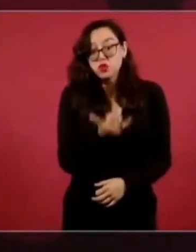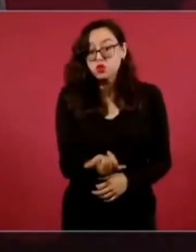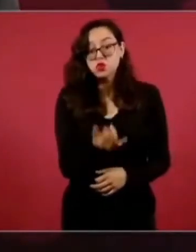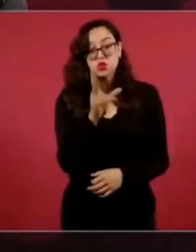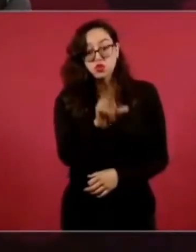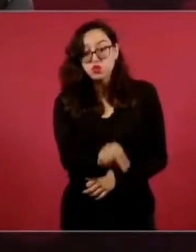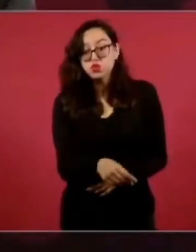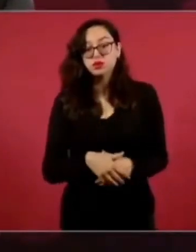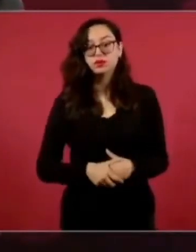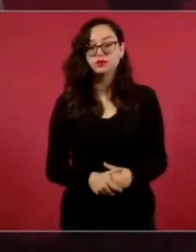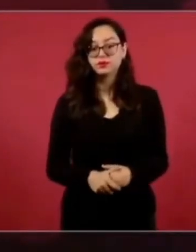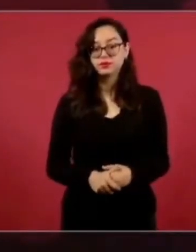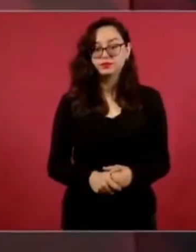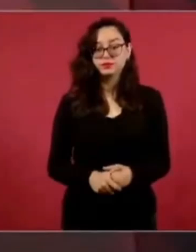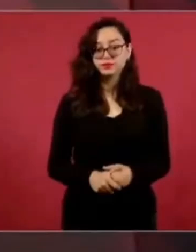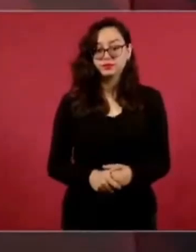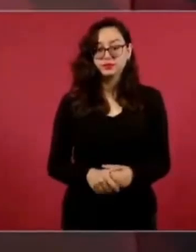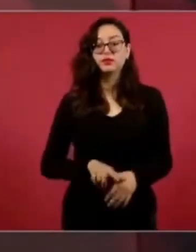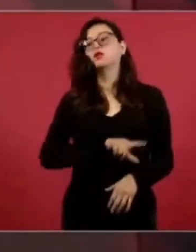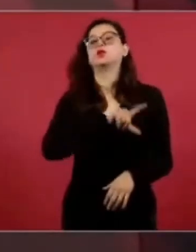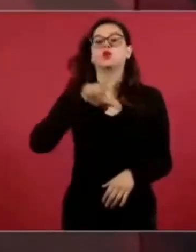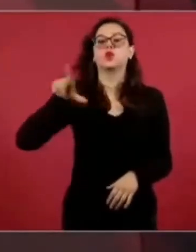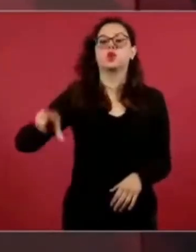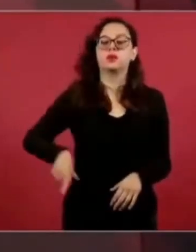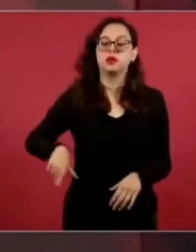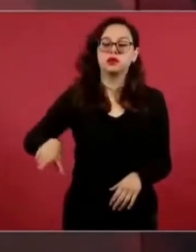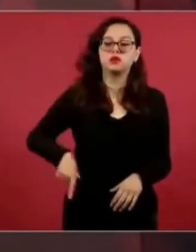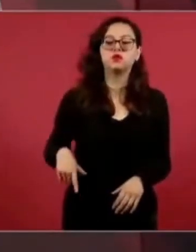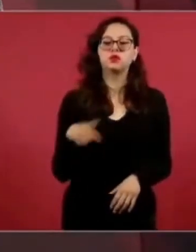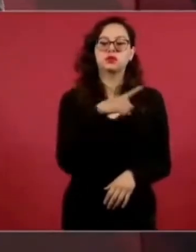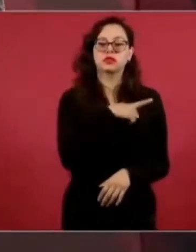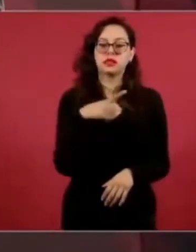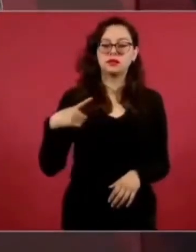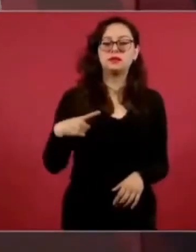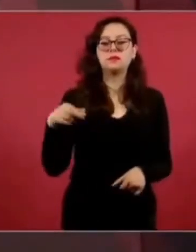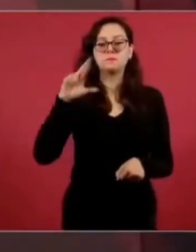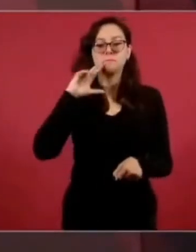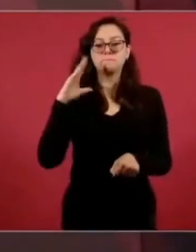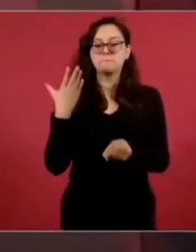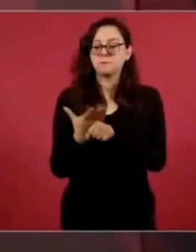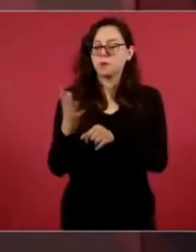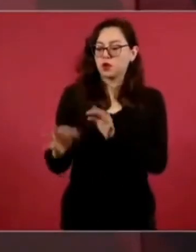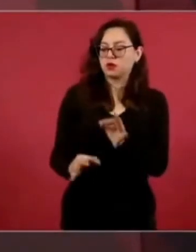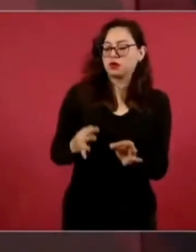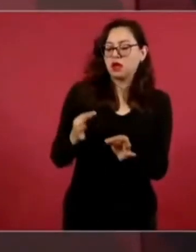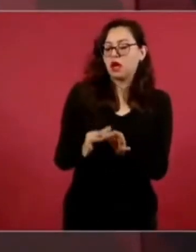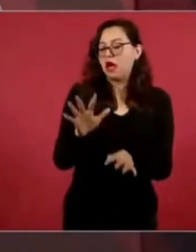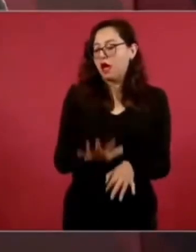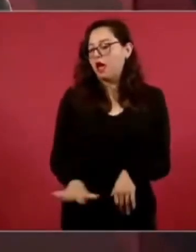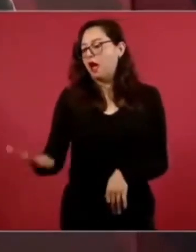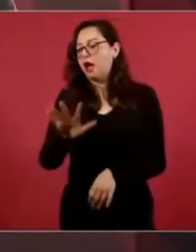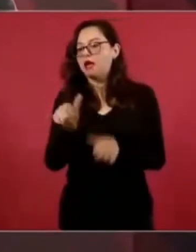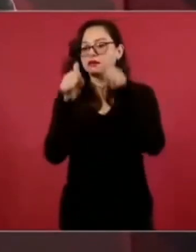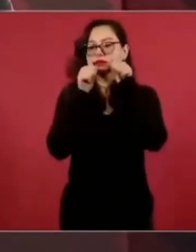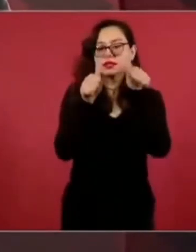el Estado tiene que cumplir con su función social y tiene